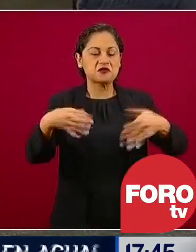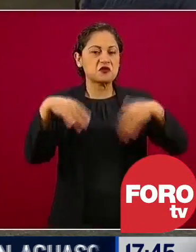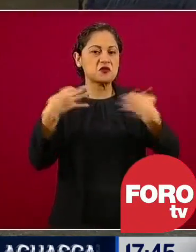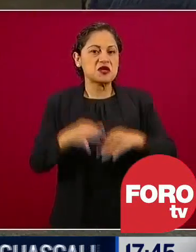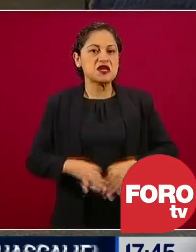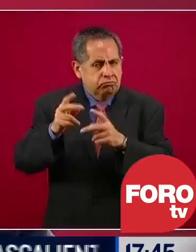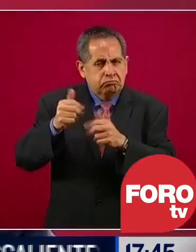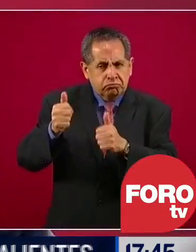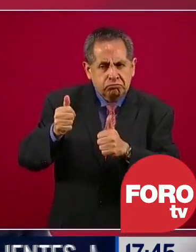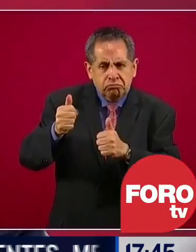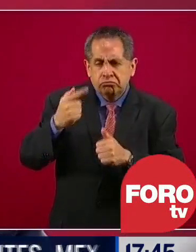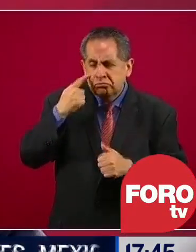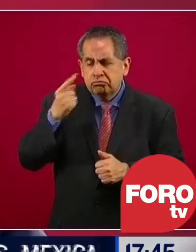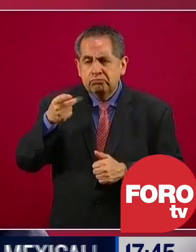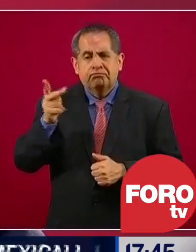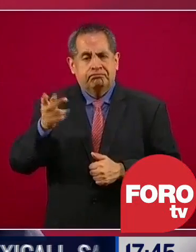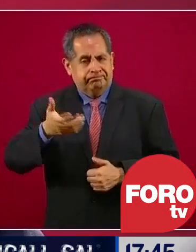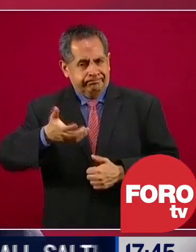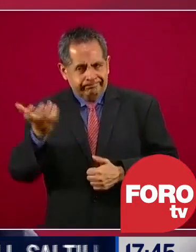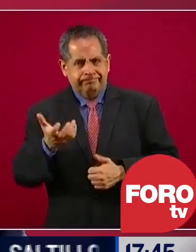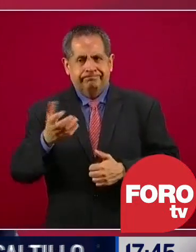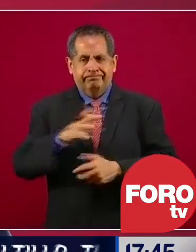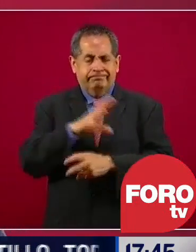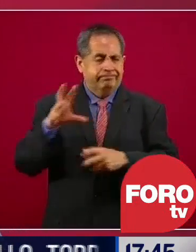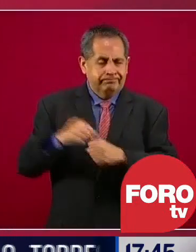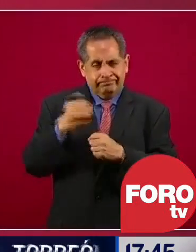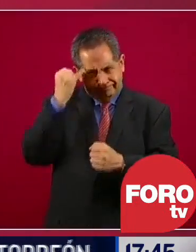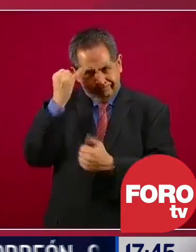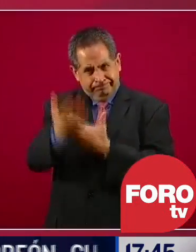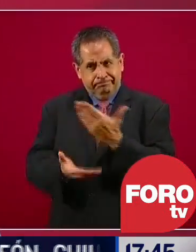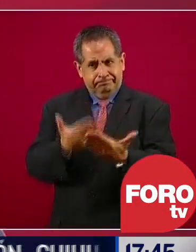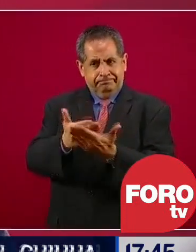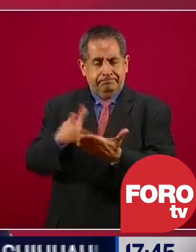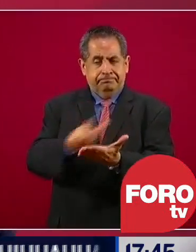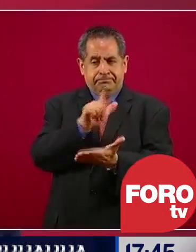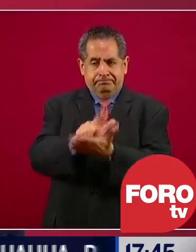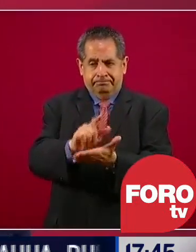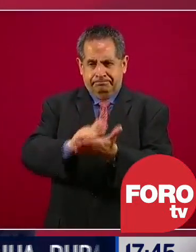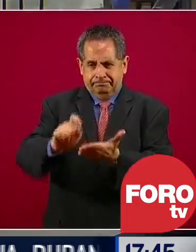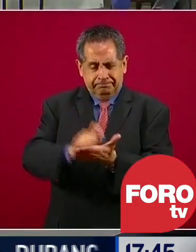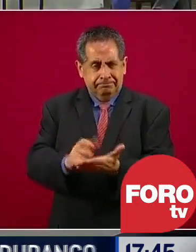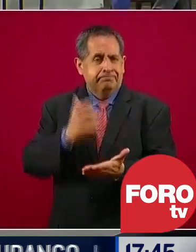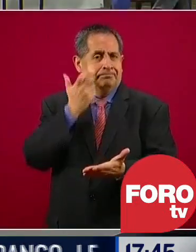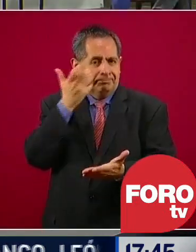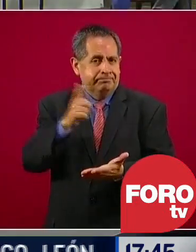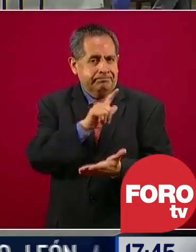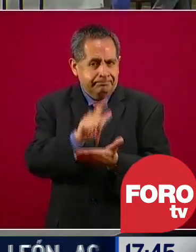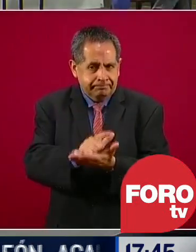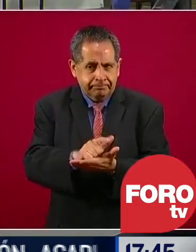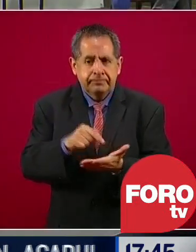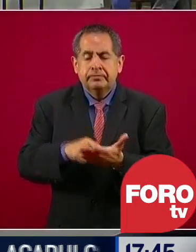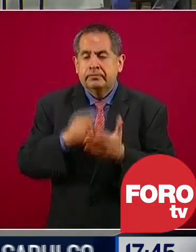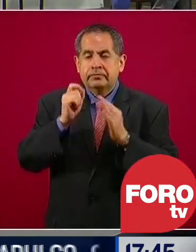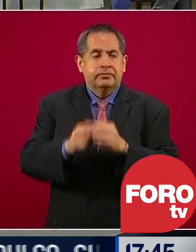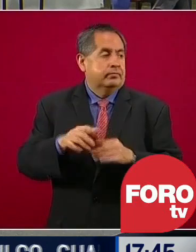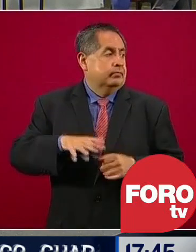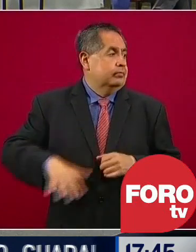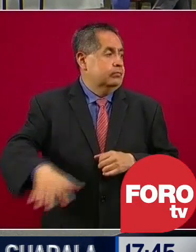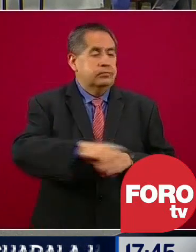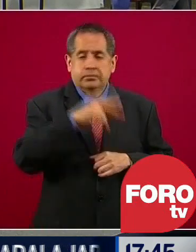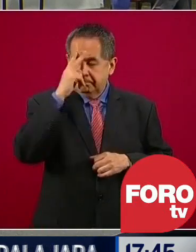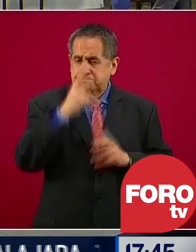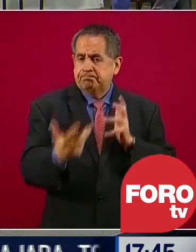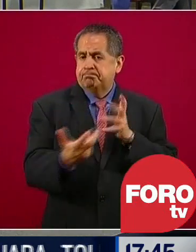políticamente. Hagamos una iniciativa de ley que verdaderamente se ajuste a los tiempos que